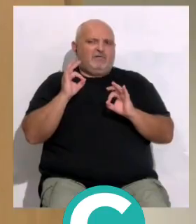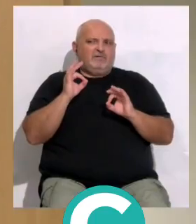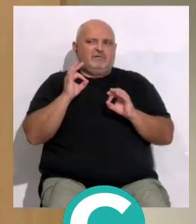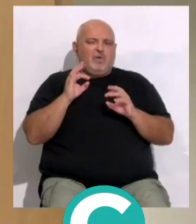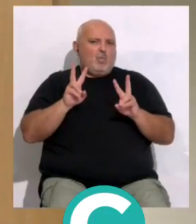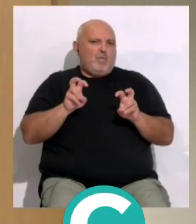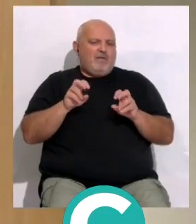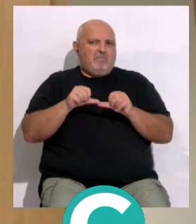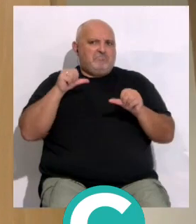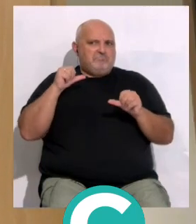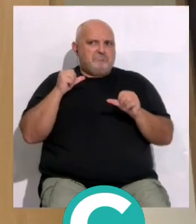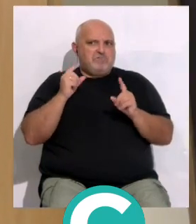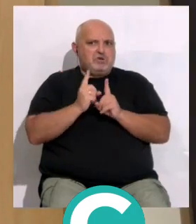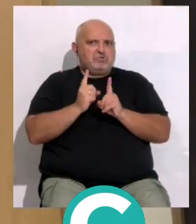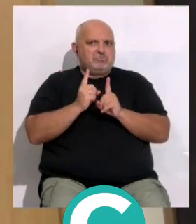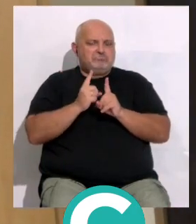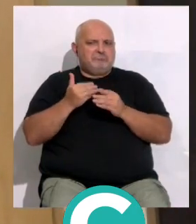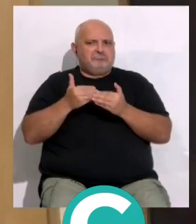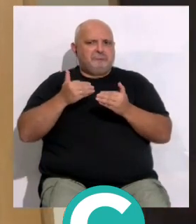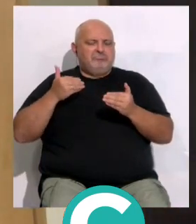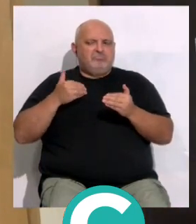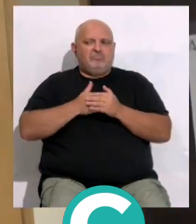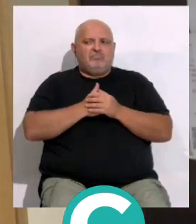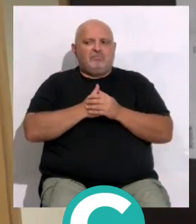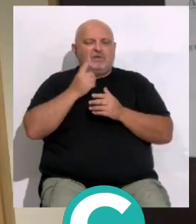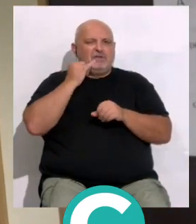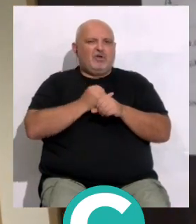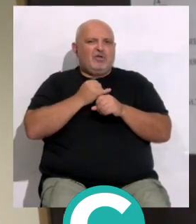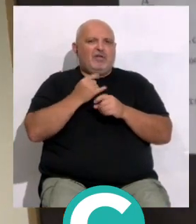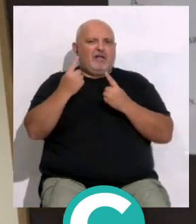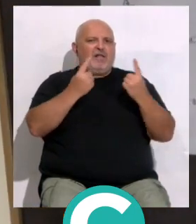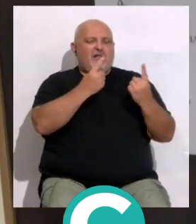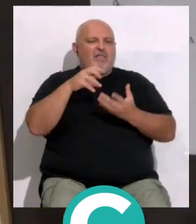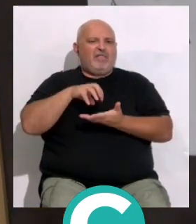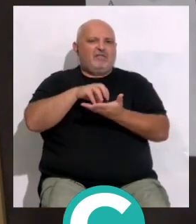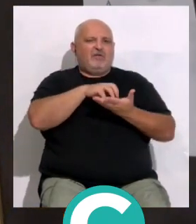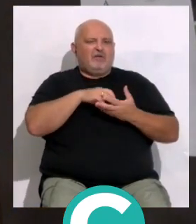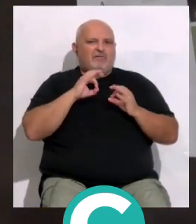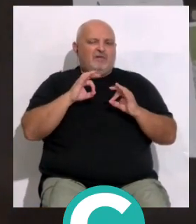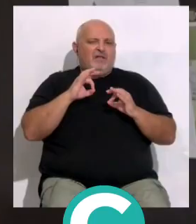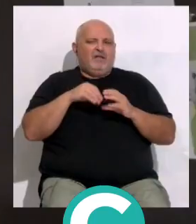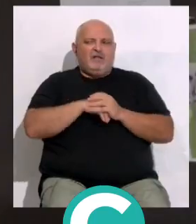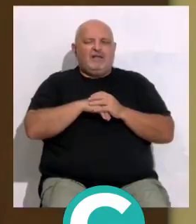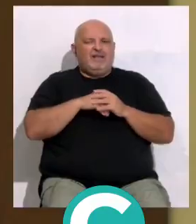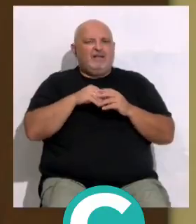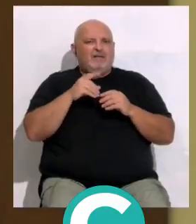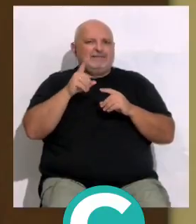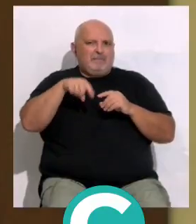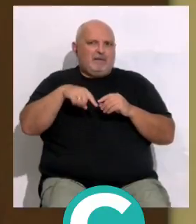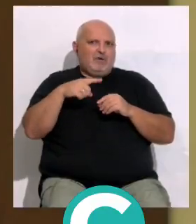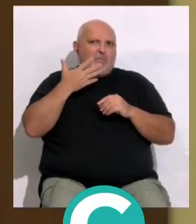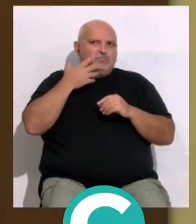esto es una figura nueva de hace poco tiempo, que haya un psicólogo en cada centro de atención primaria, un psicólogo clínico, que sirva un poco